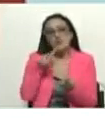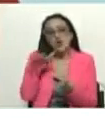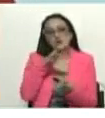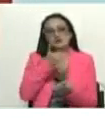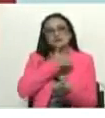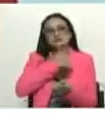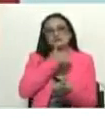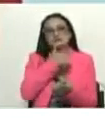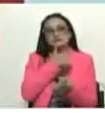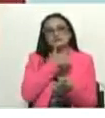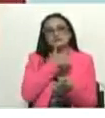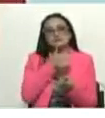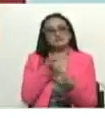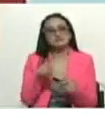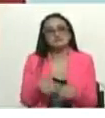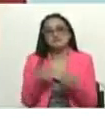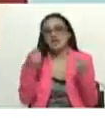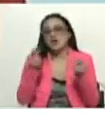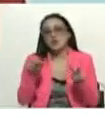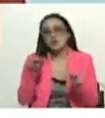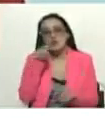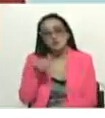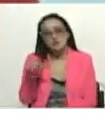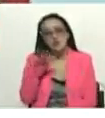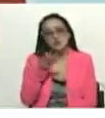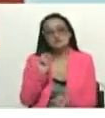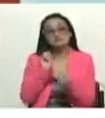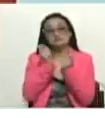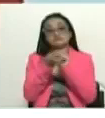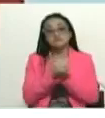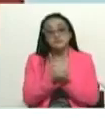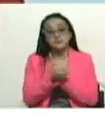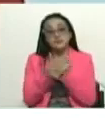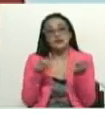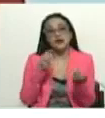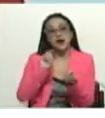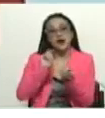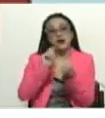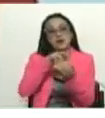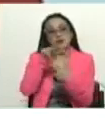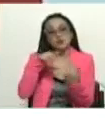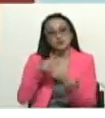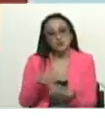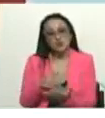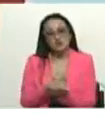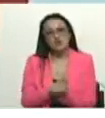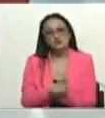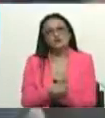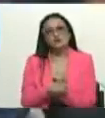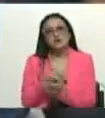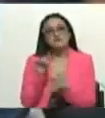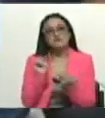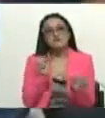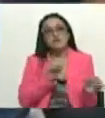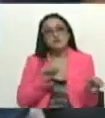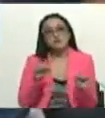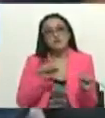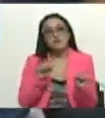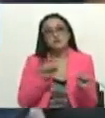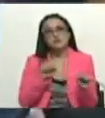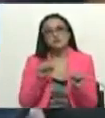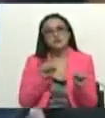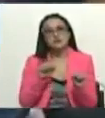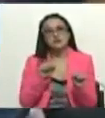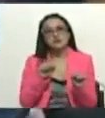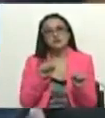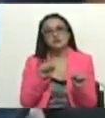heroico, indestructible, en renacer y en revolucionar. Y este gran movimiento Bien,